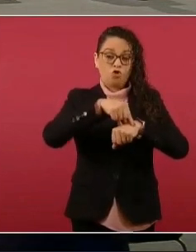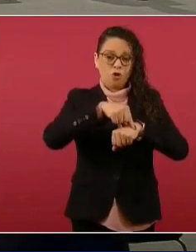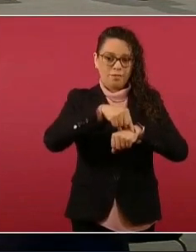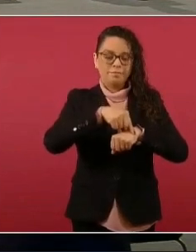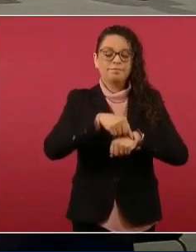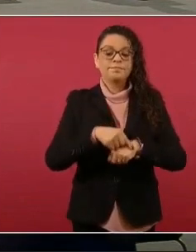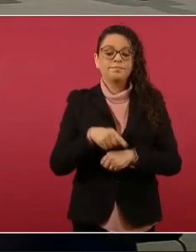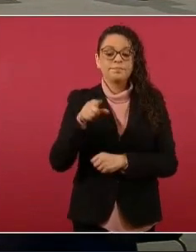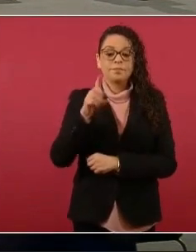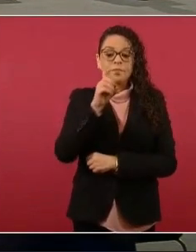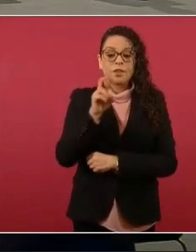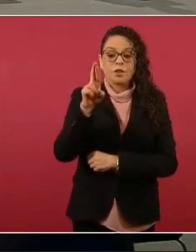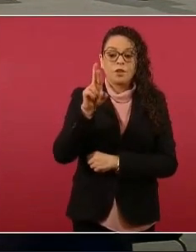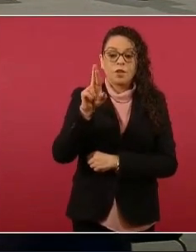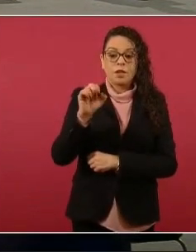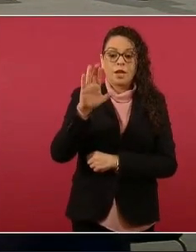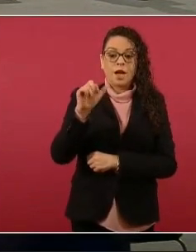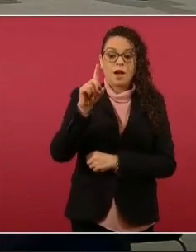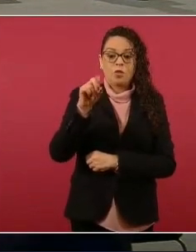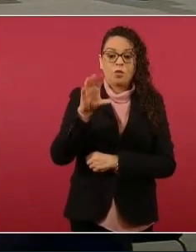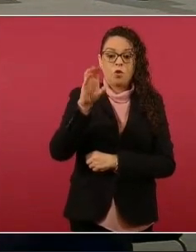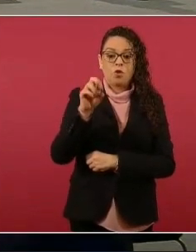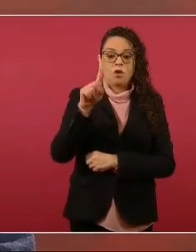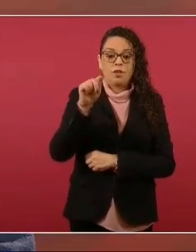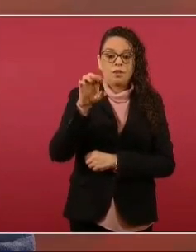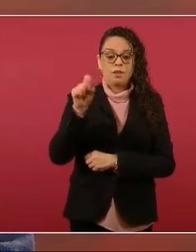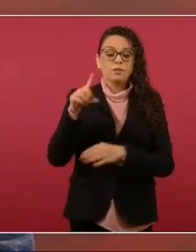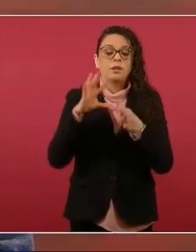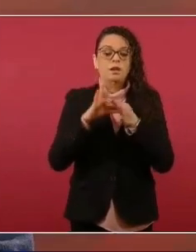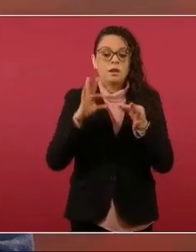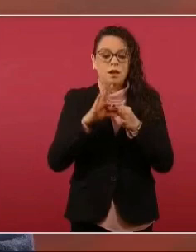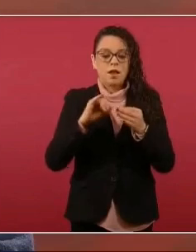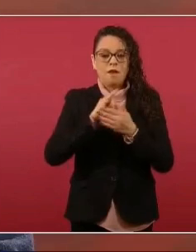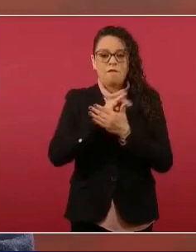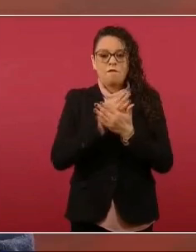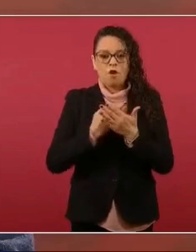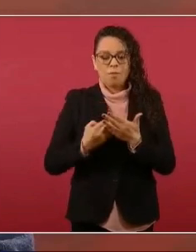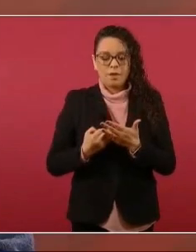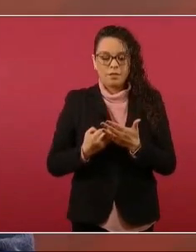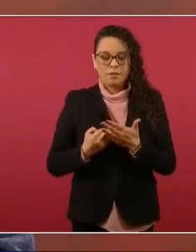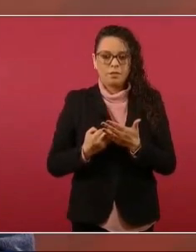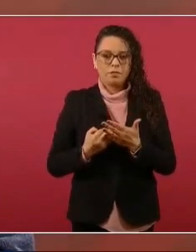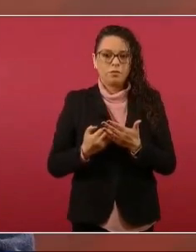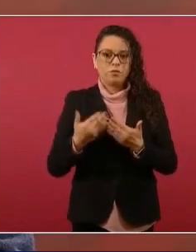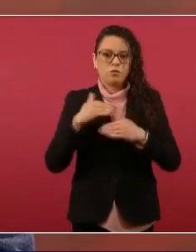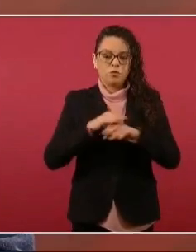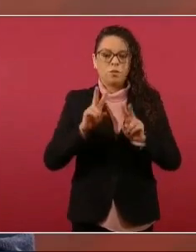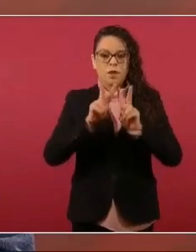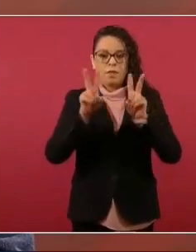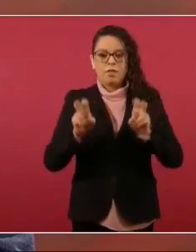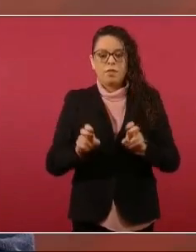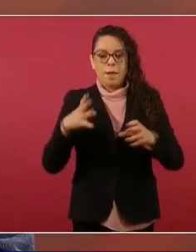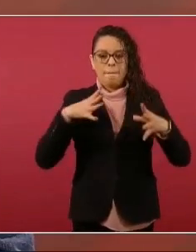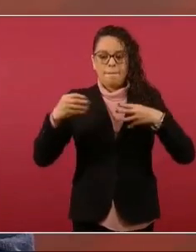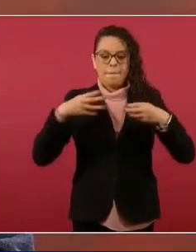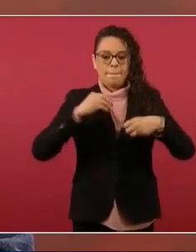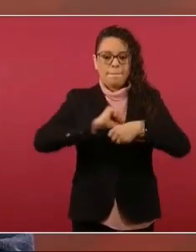presidente, el doctor Ricardo Cortés les comunicará el informe técnico que lleva, que guarda la pandemia al cumplirse